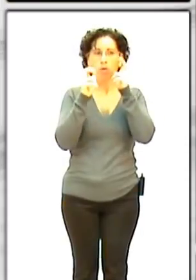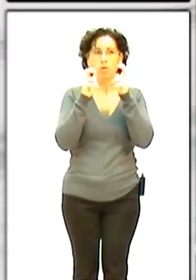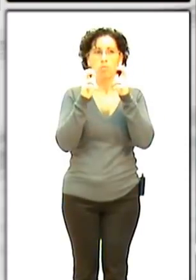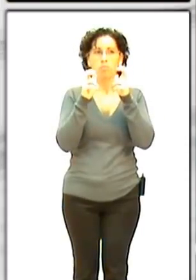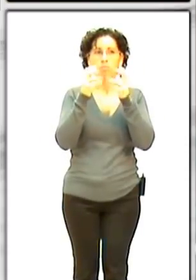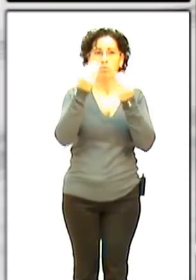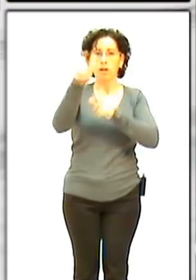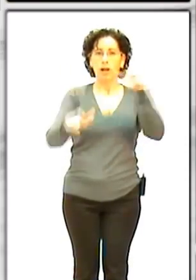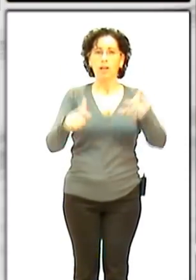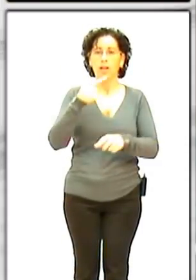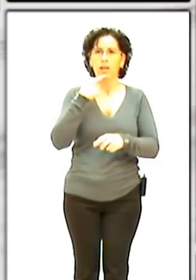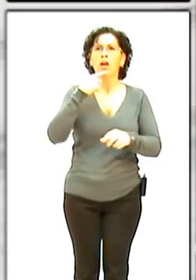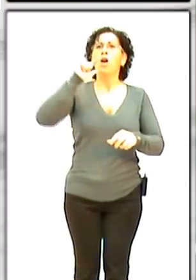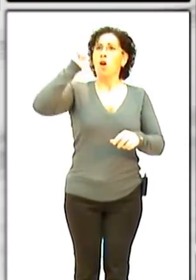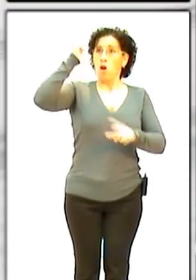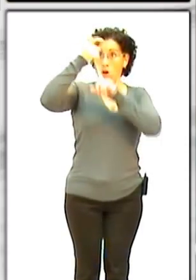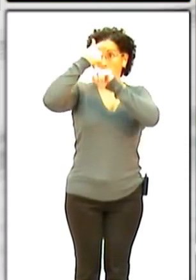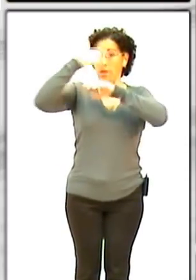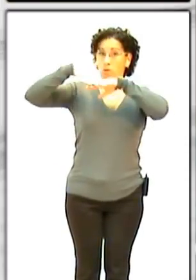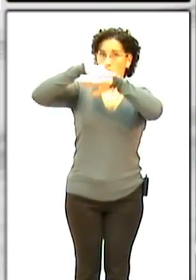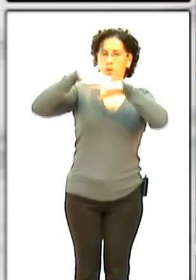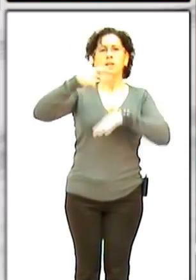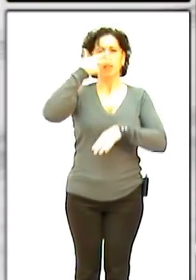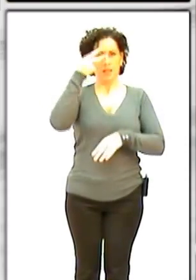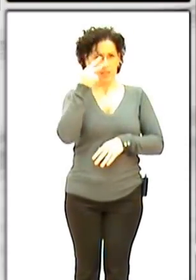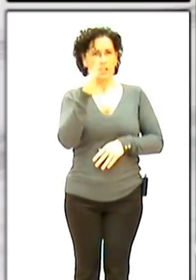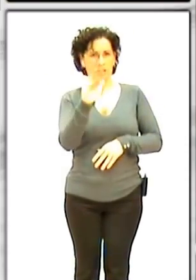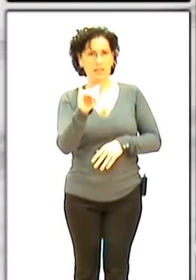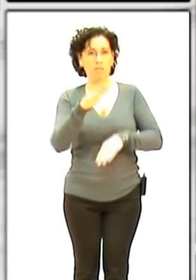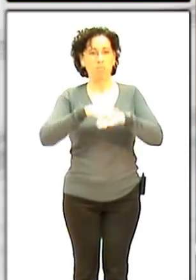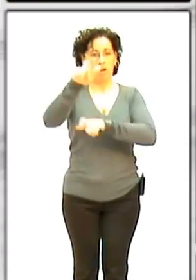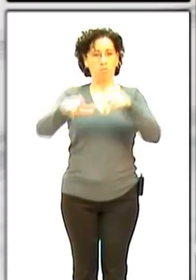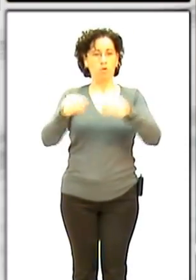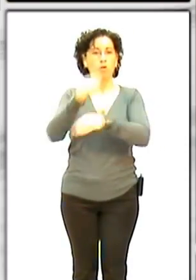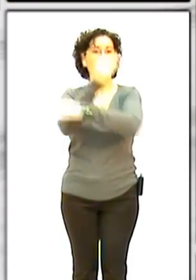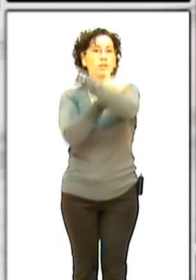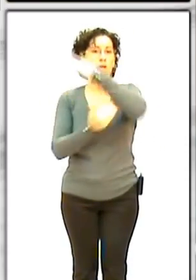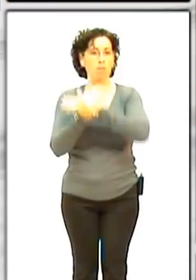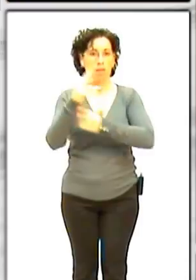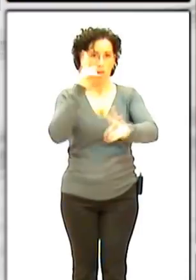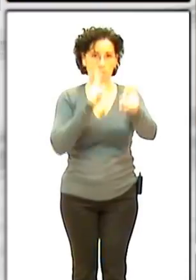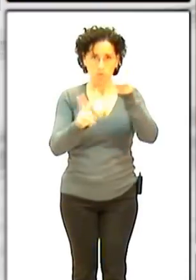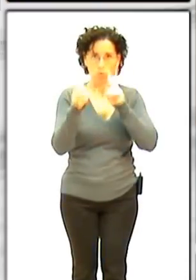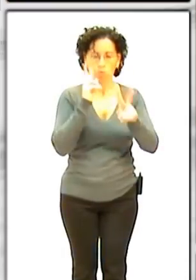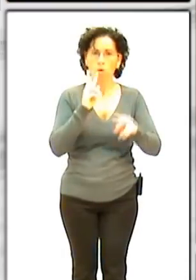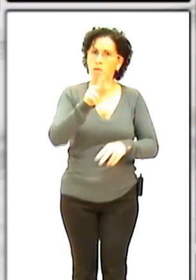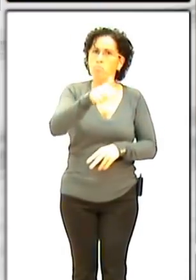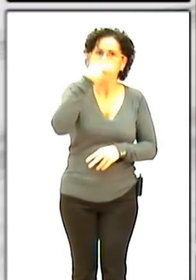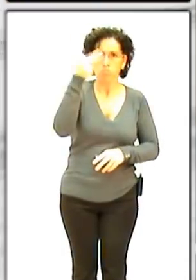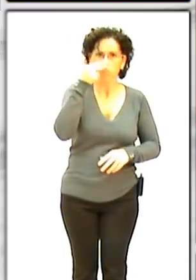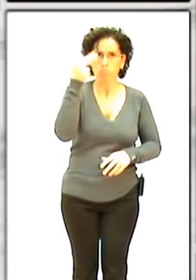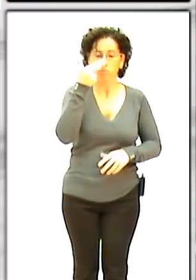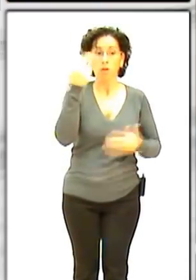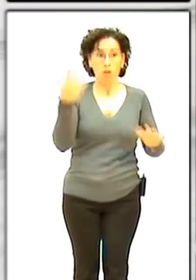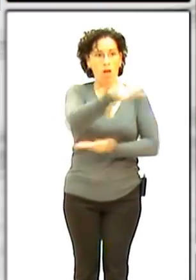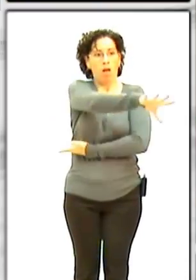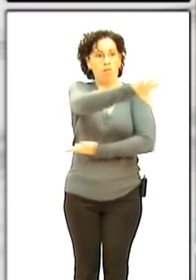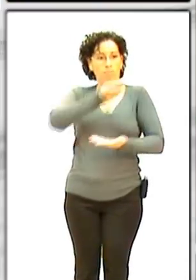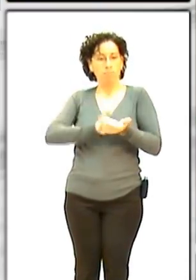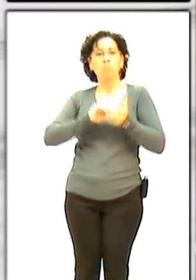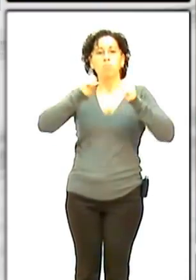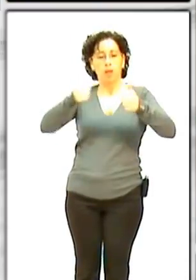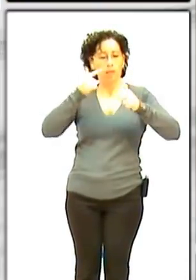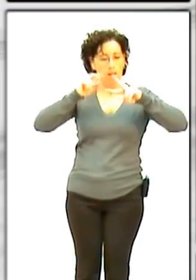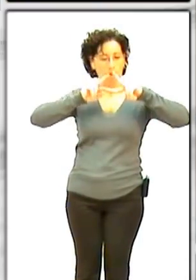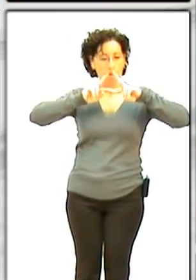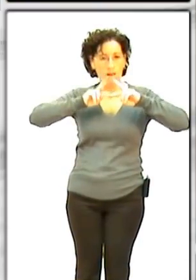dijeron que era un concepto bastante interesante para personas con discapacidad visual. Entonces, pues este va a ser un punto de partida para explorar